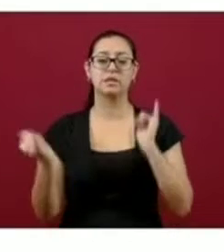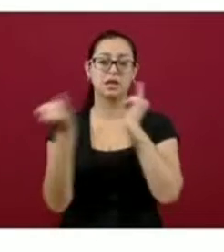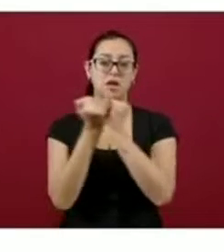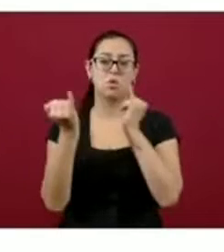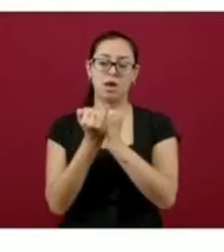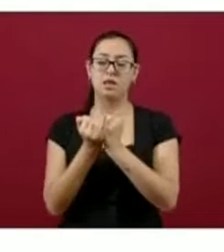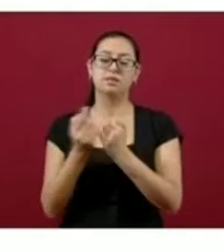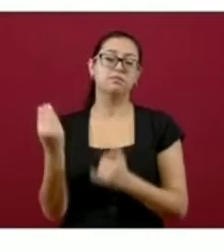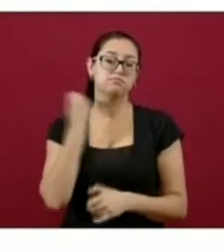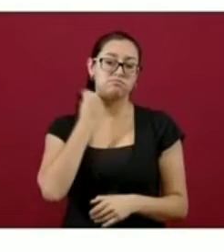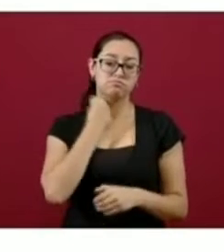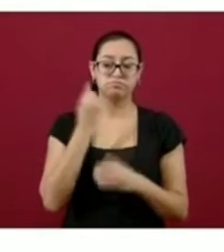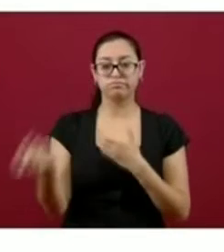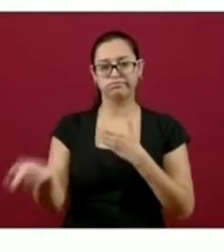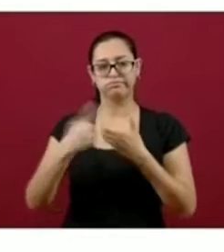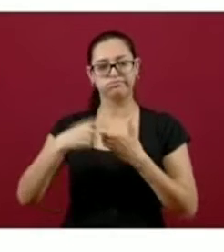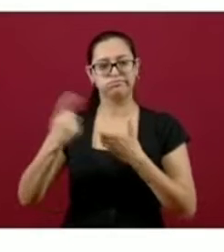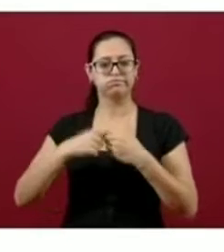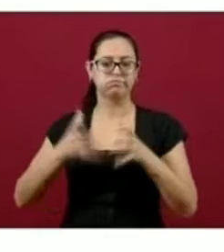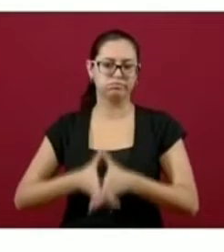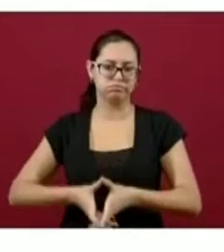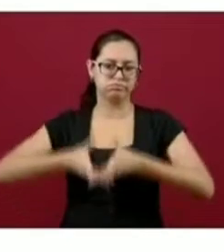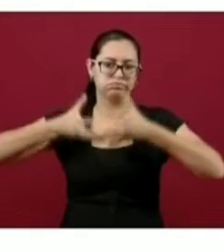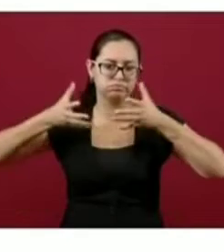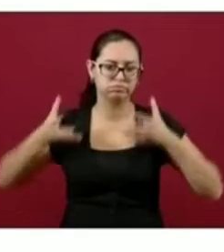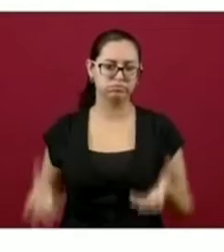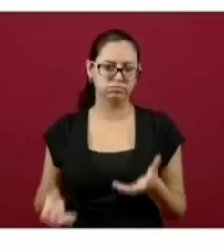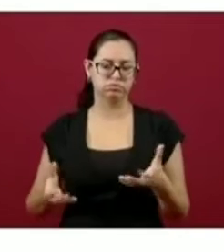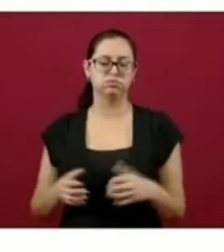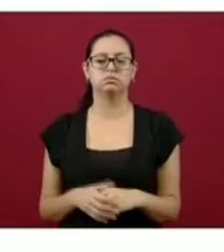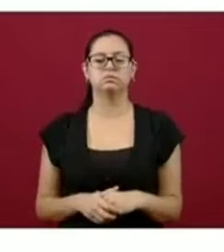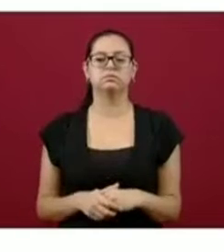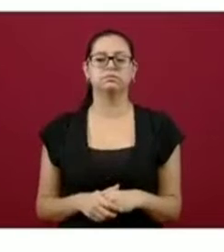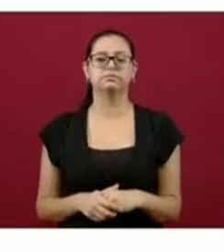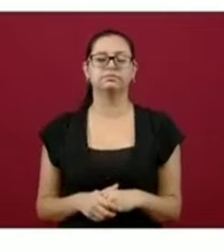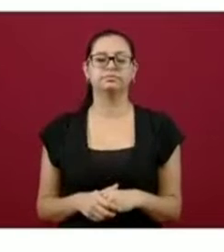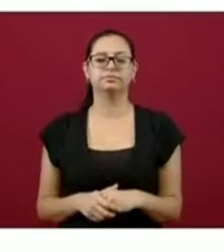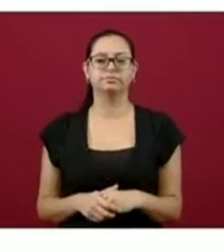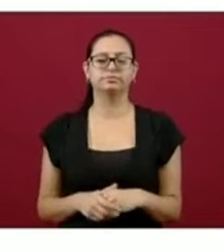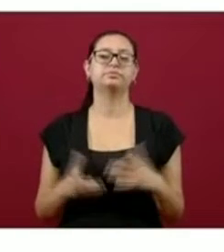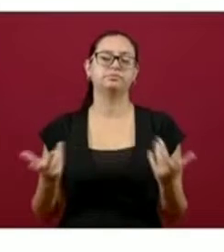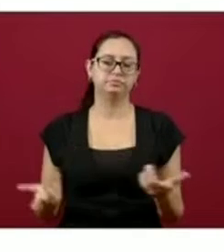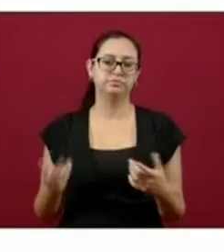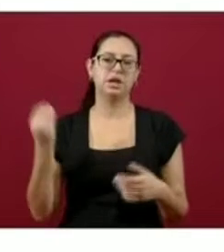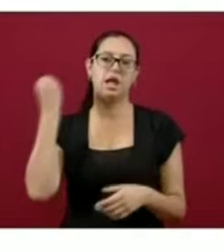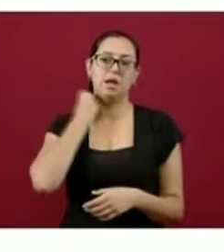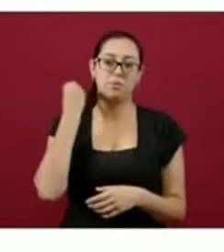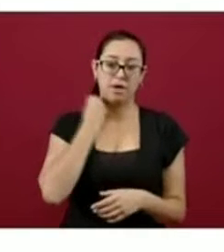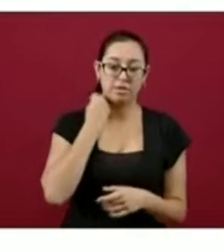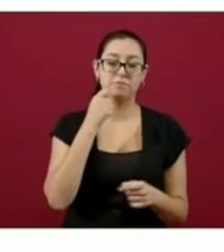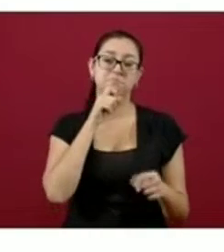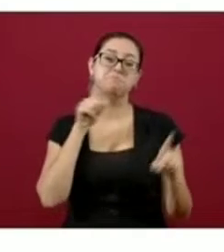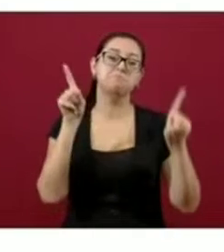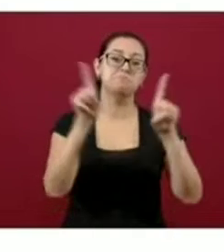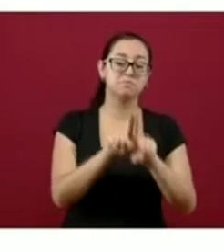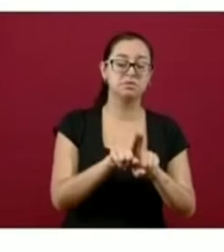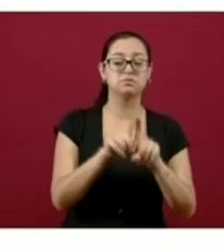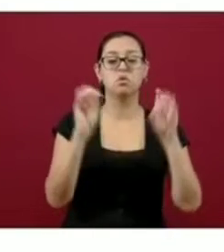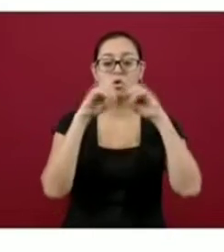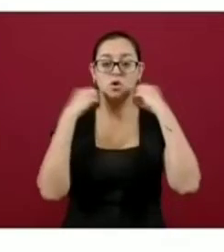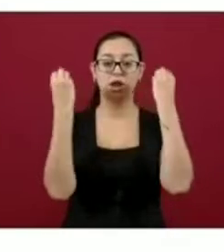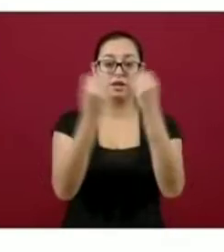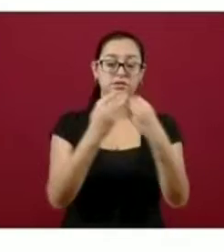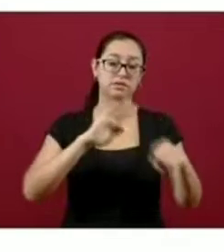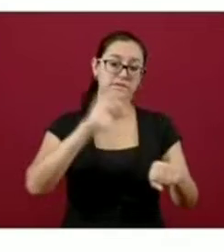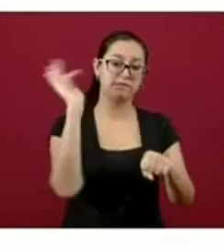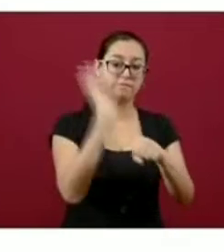abogados y la red de nuestros abogados con las organizaciones especializadas en la defensa de los derechos de los migrantes mexicanos,